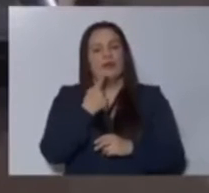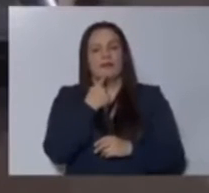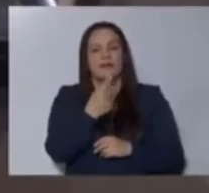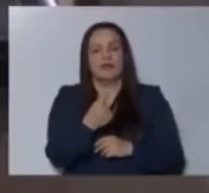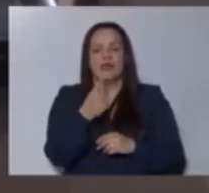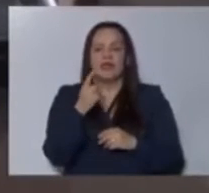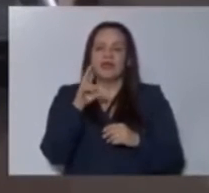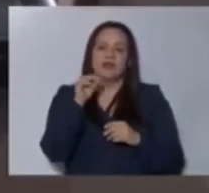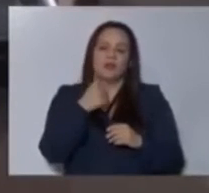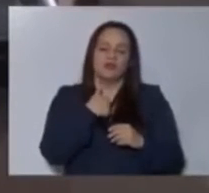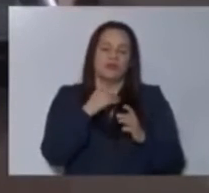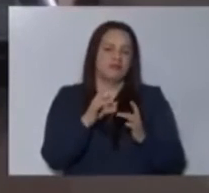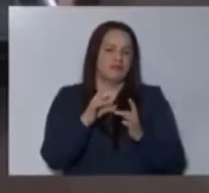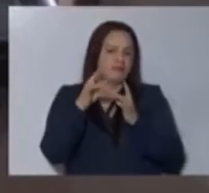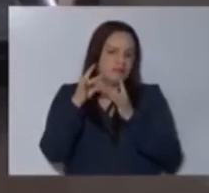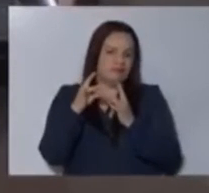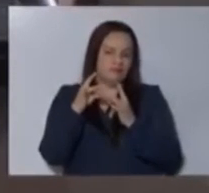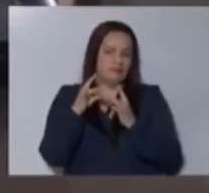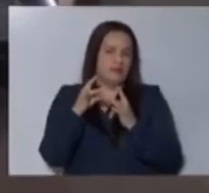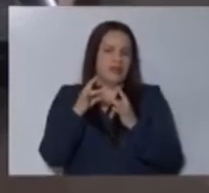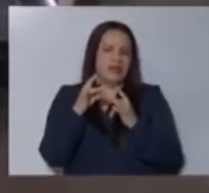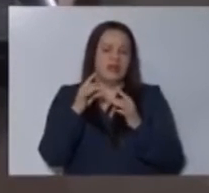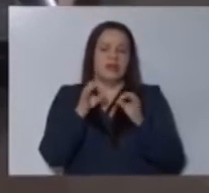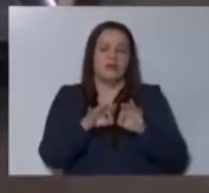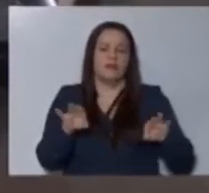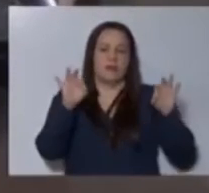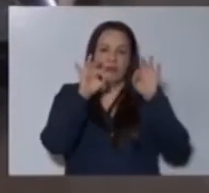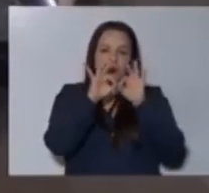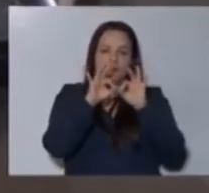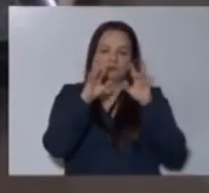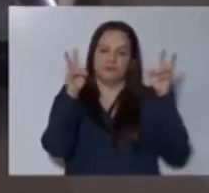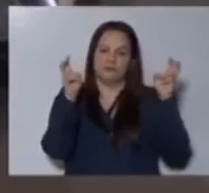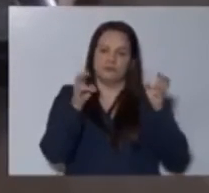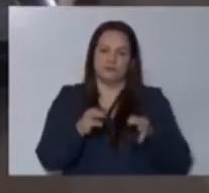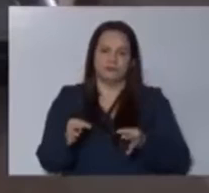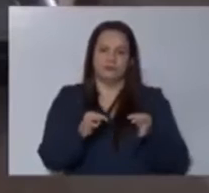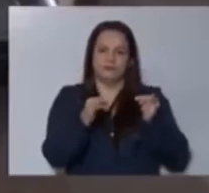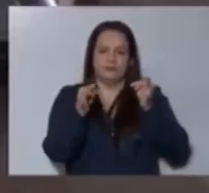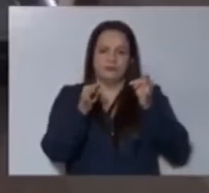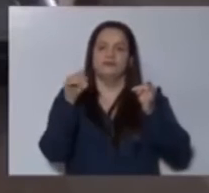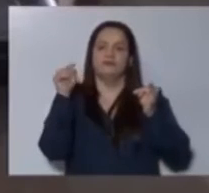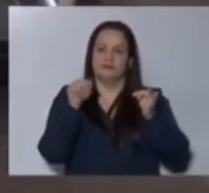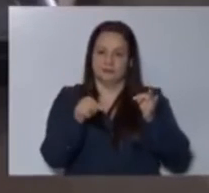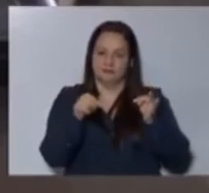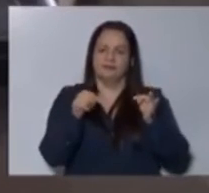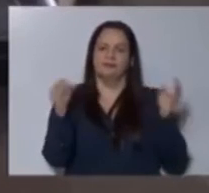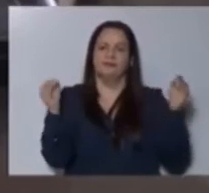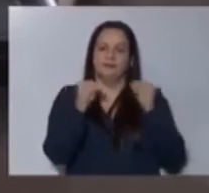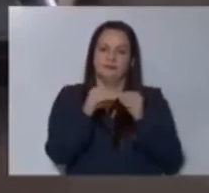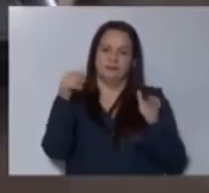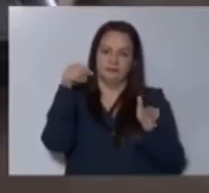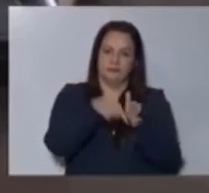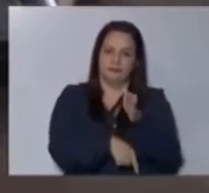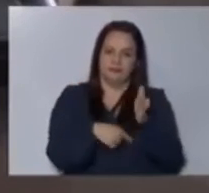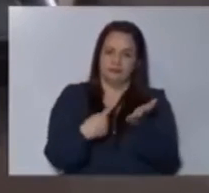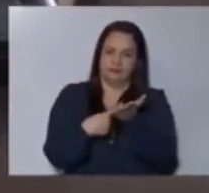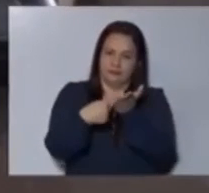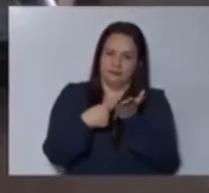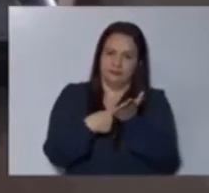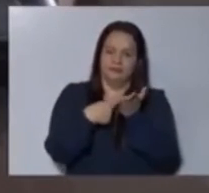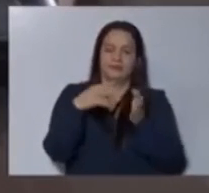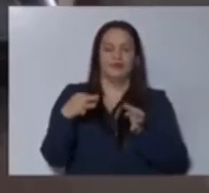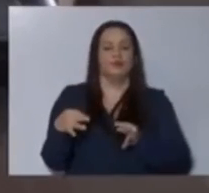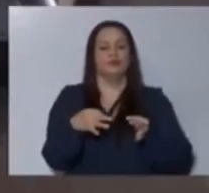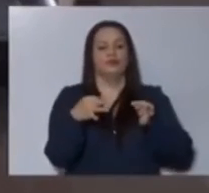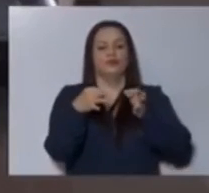particular importancia fue el turismo, y aquí quiero detenerme con profundidad. El turismo es el motor que